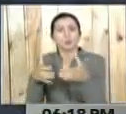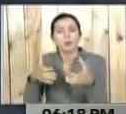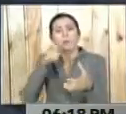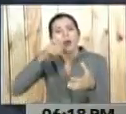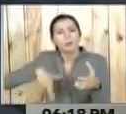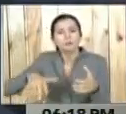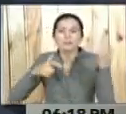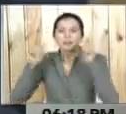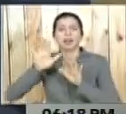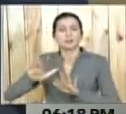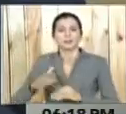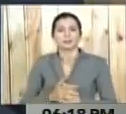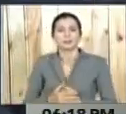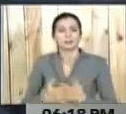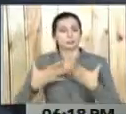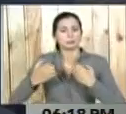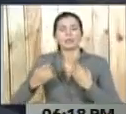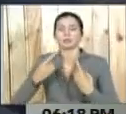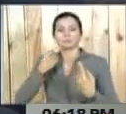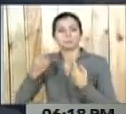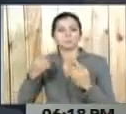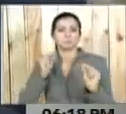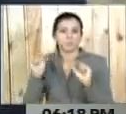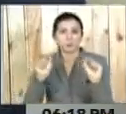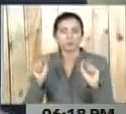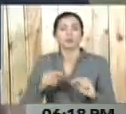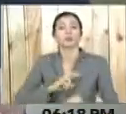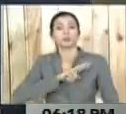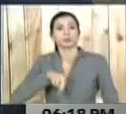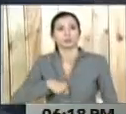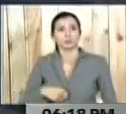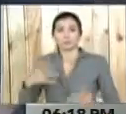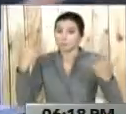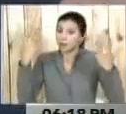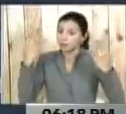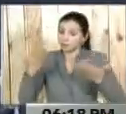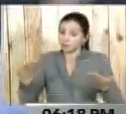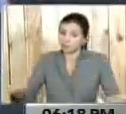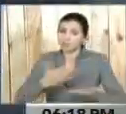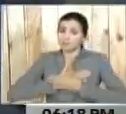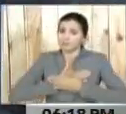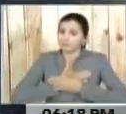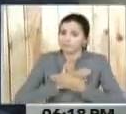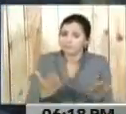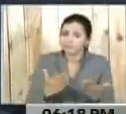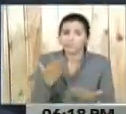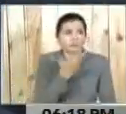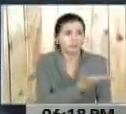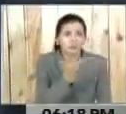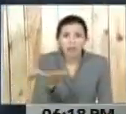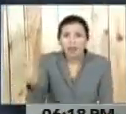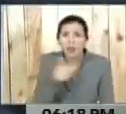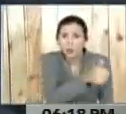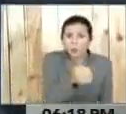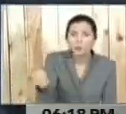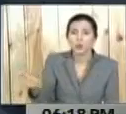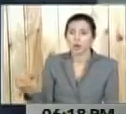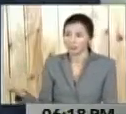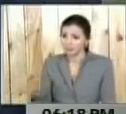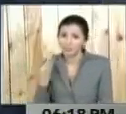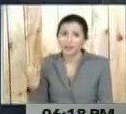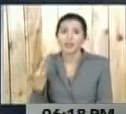la discusión, de la sana discusión. Nosotros tenemos las manos. Aquí están estas manos. Las manos de Ricardo Sánchez, de Chávez, de Nicolás Maduro,